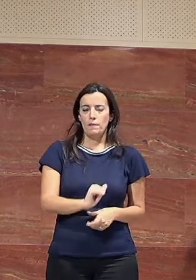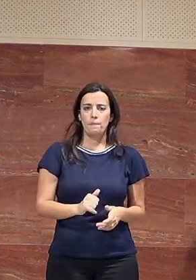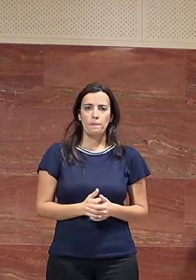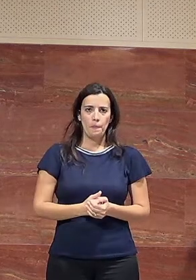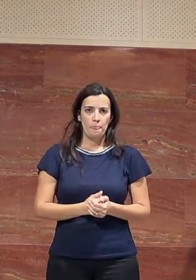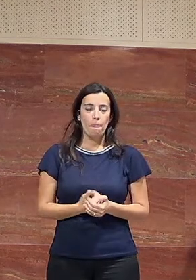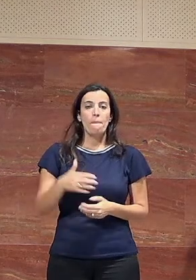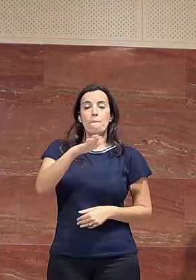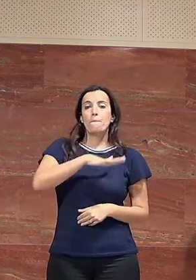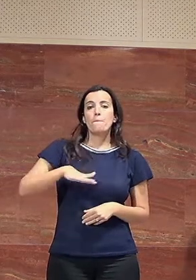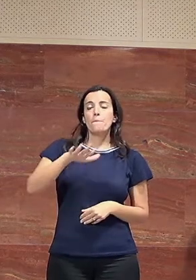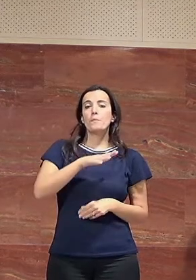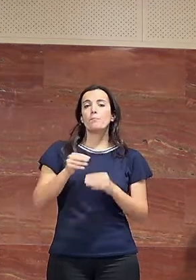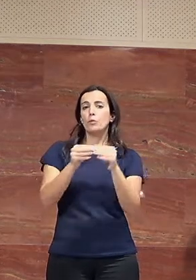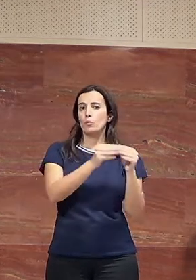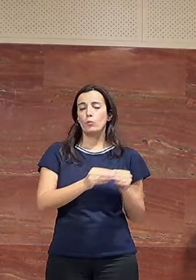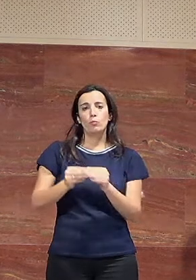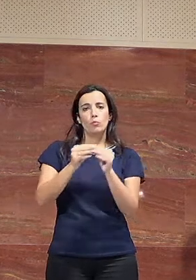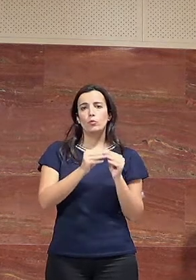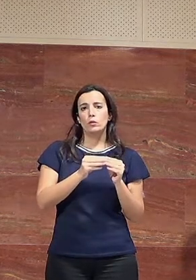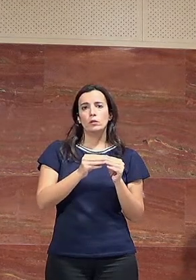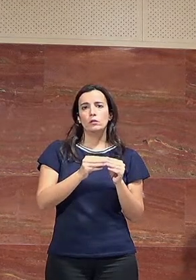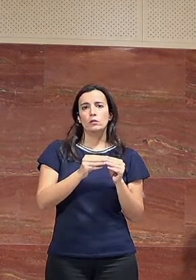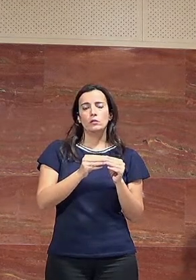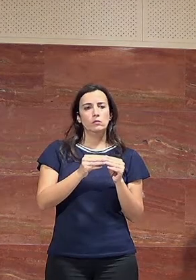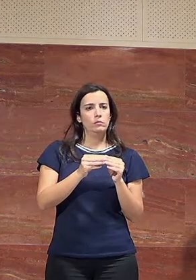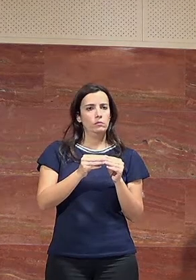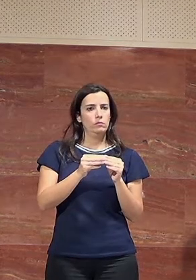Y los espacios comunes, desde luego, son espacios vividos, ¿no?